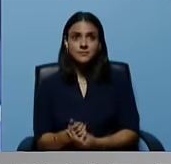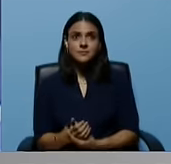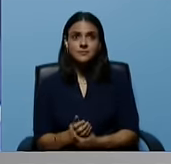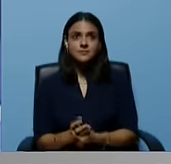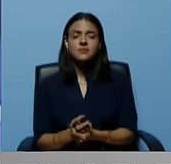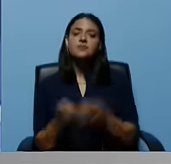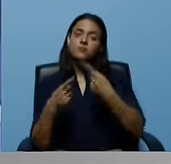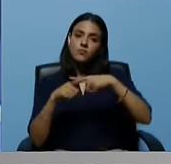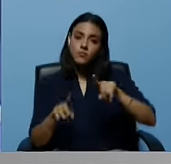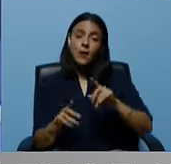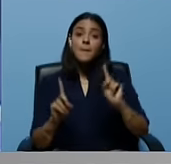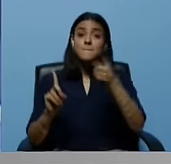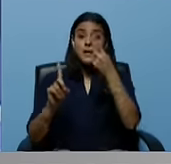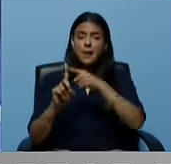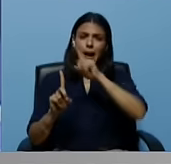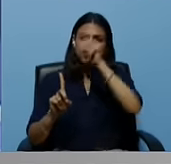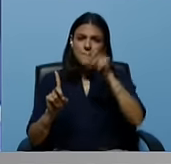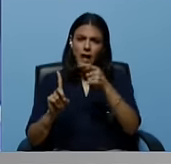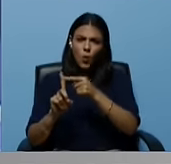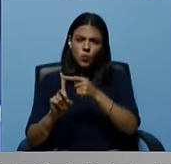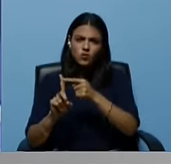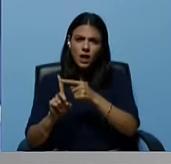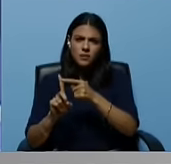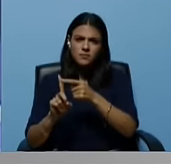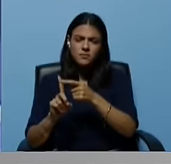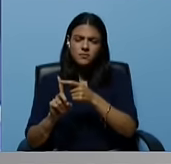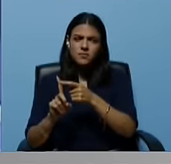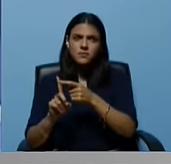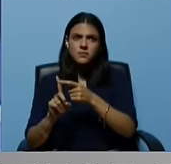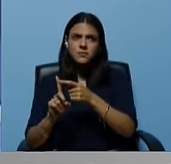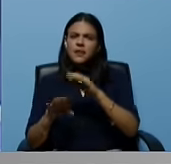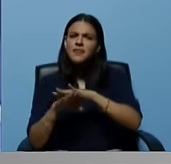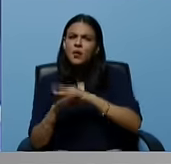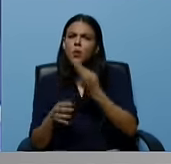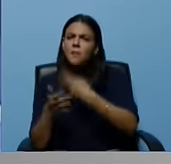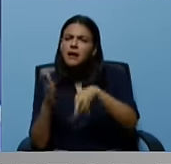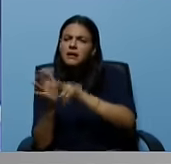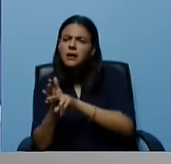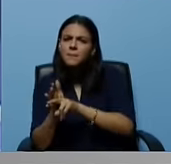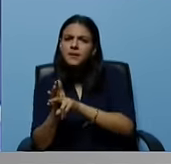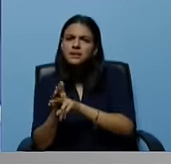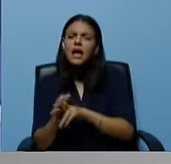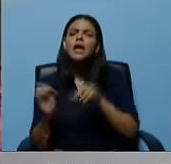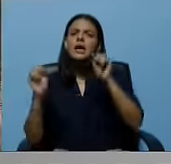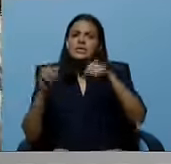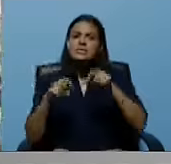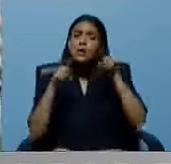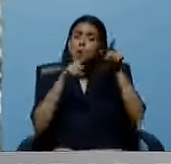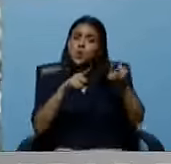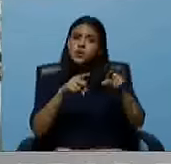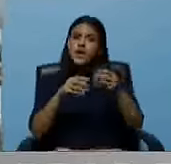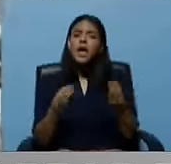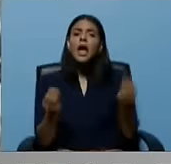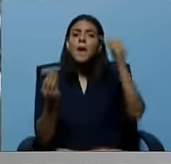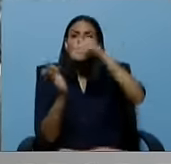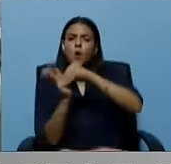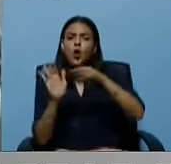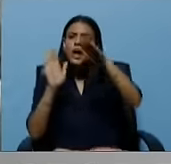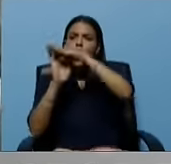Con respecto a el... ¿Cuál fue la primera pregunta que me hacía? ¿El tono? Si usted agregó